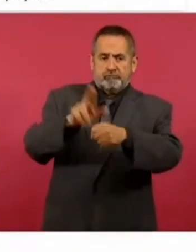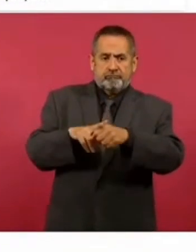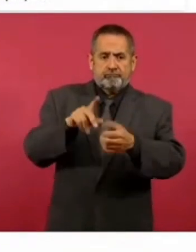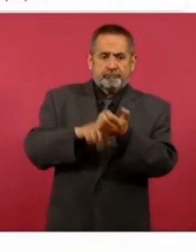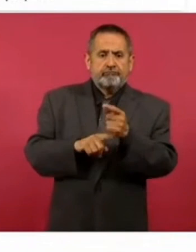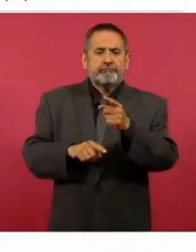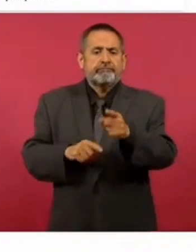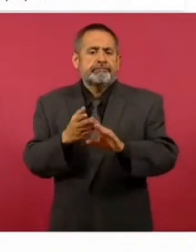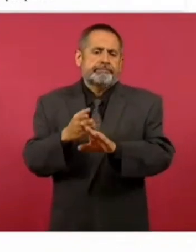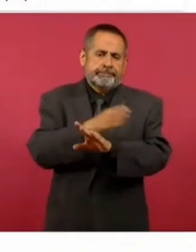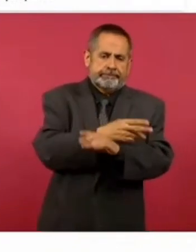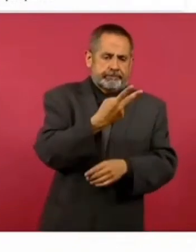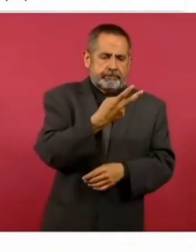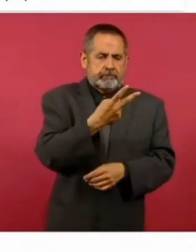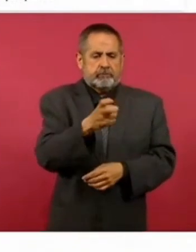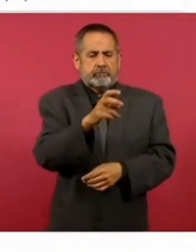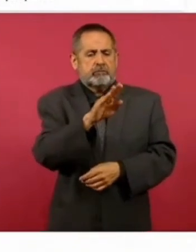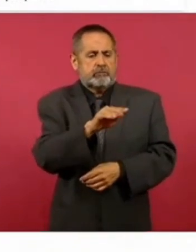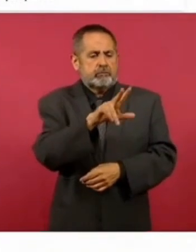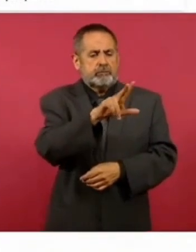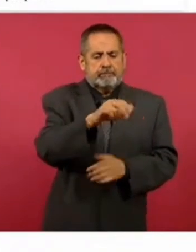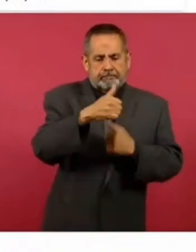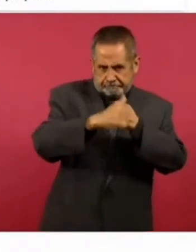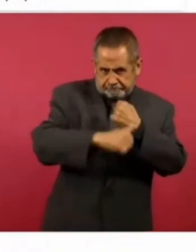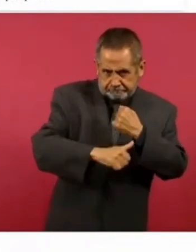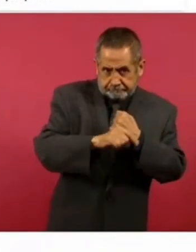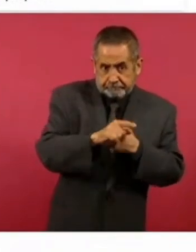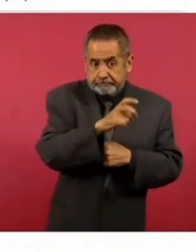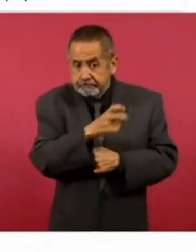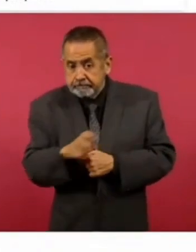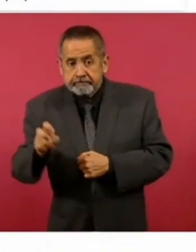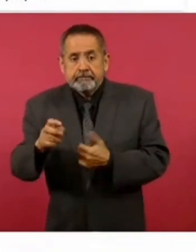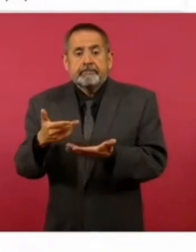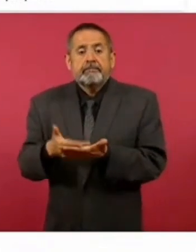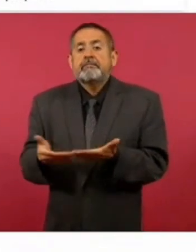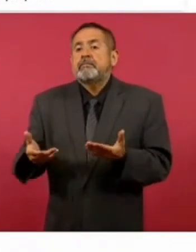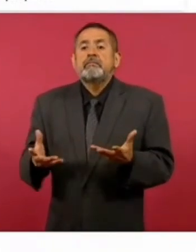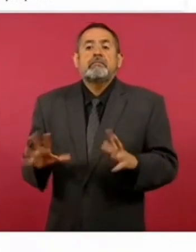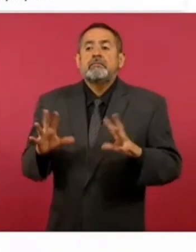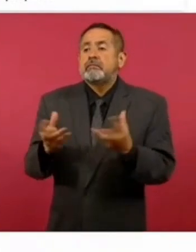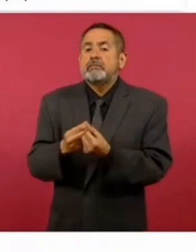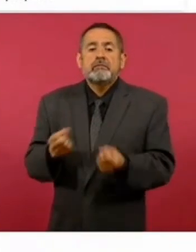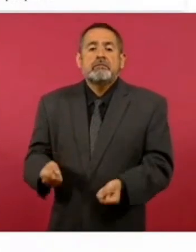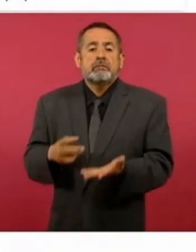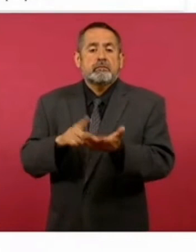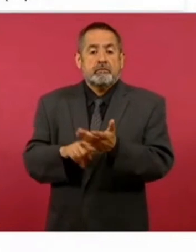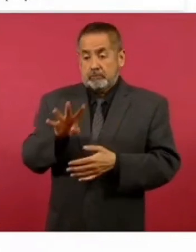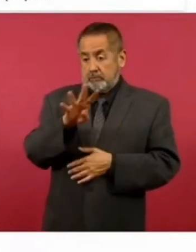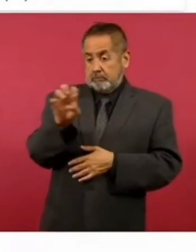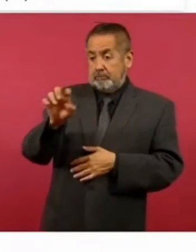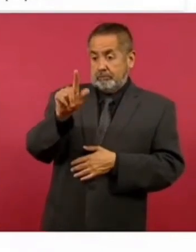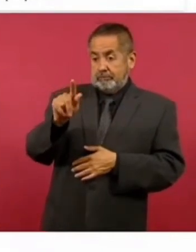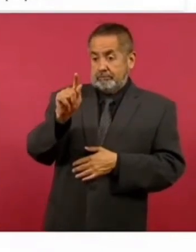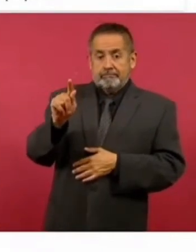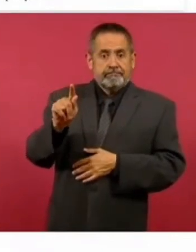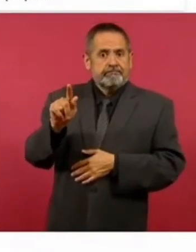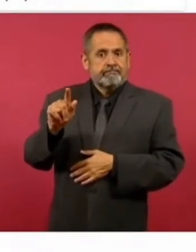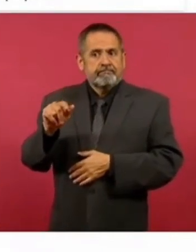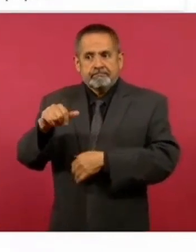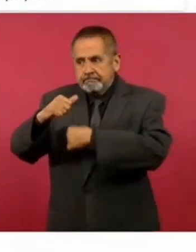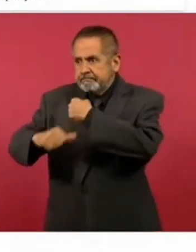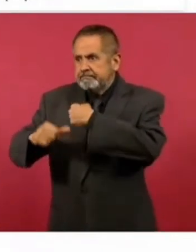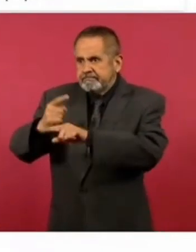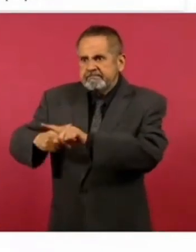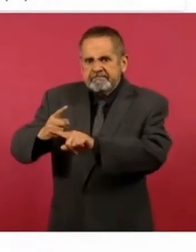se realizaban 298 cirugías. Hoy con Bienestar, al primer trimestre del 2023, se realizaron 470.